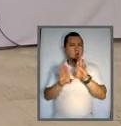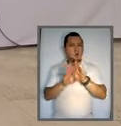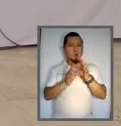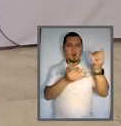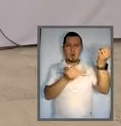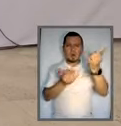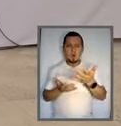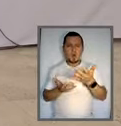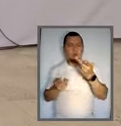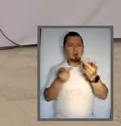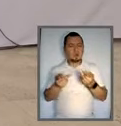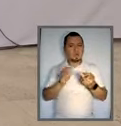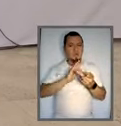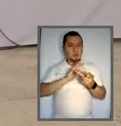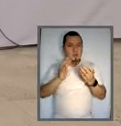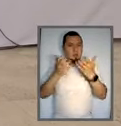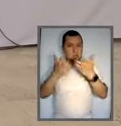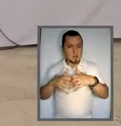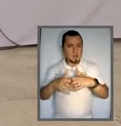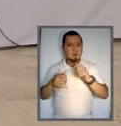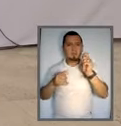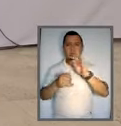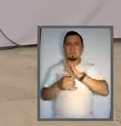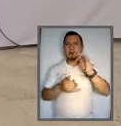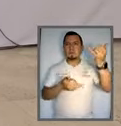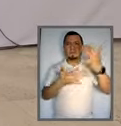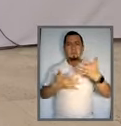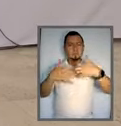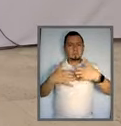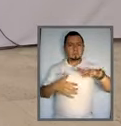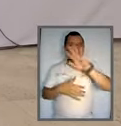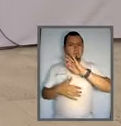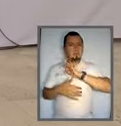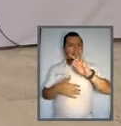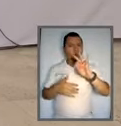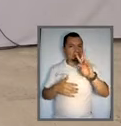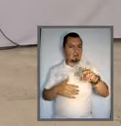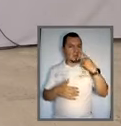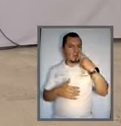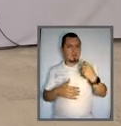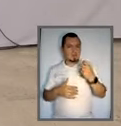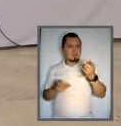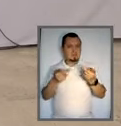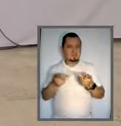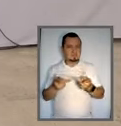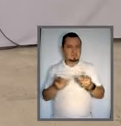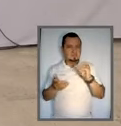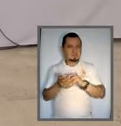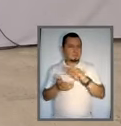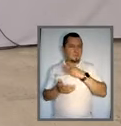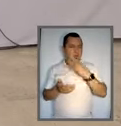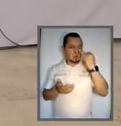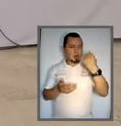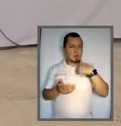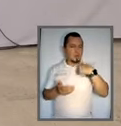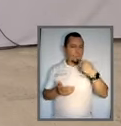solamente gobierno, sino empresarios o el que las quiera comprar, porque de alguna manera, pues está medio raro este asunto. De no, la idea, le voy a preguntar la